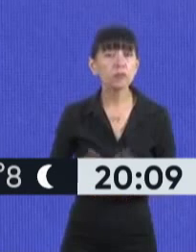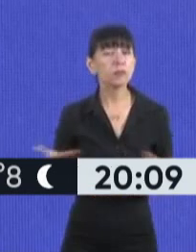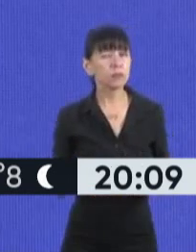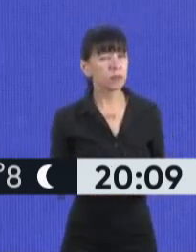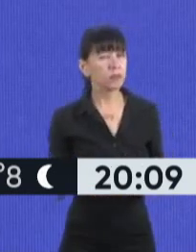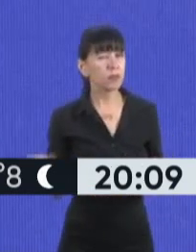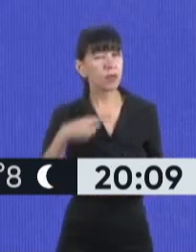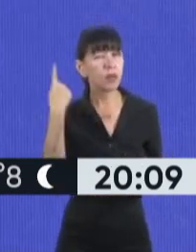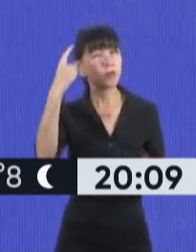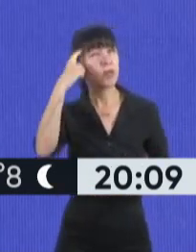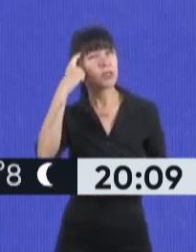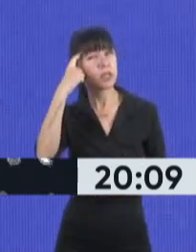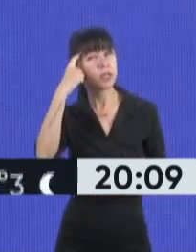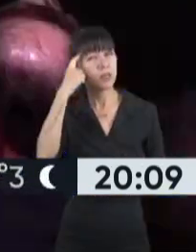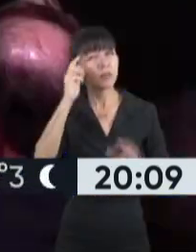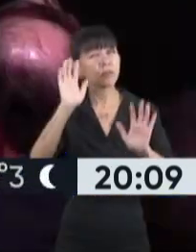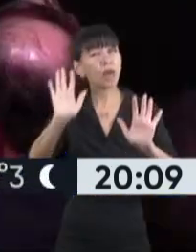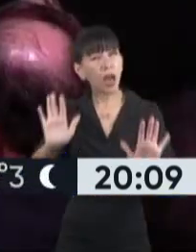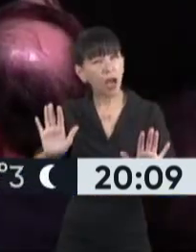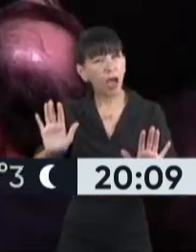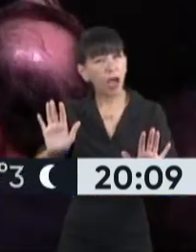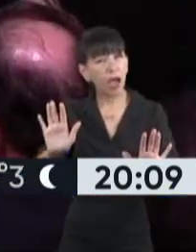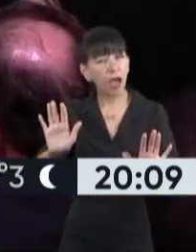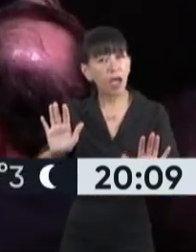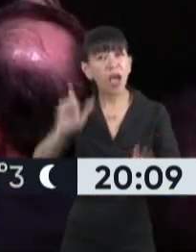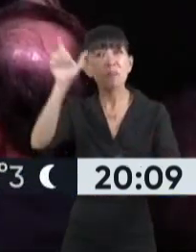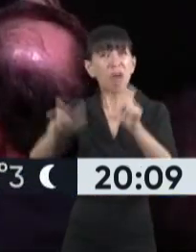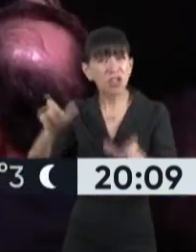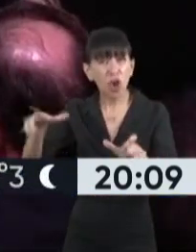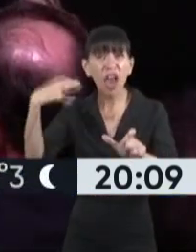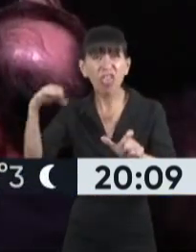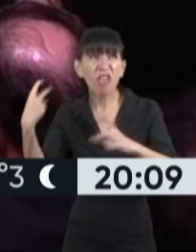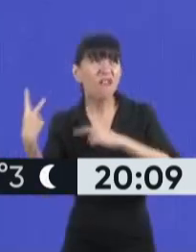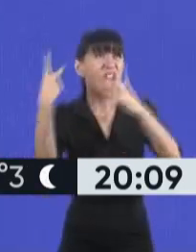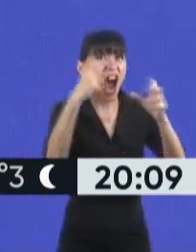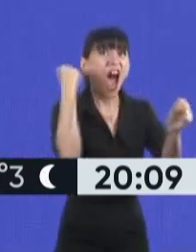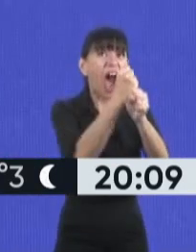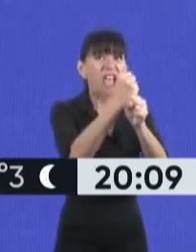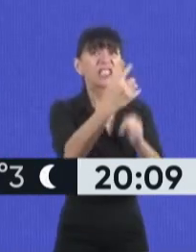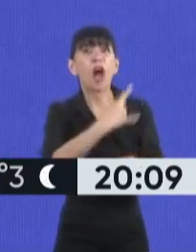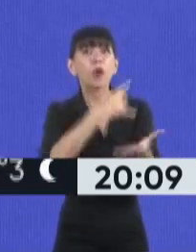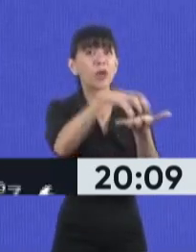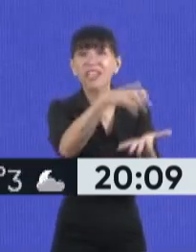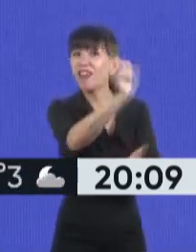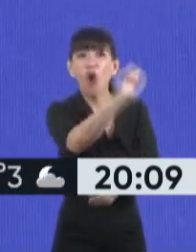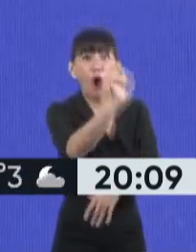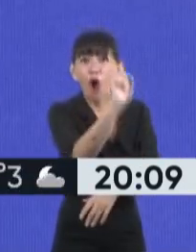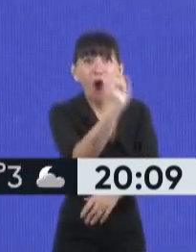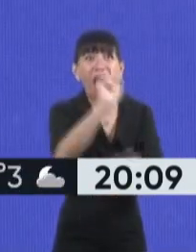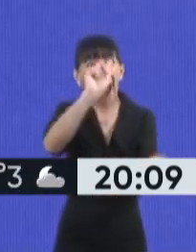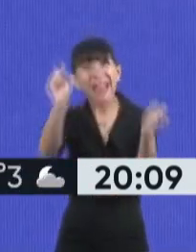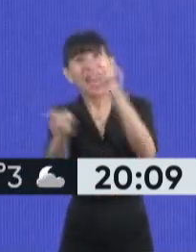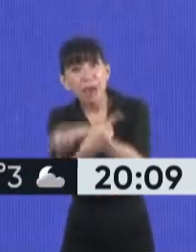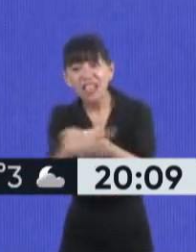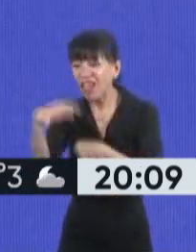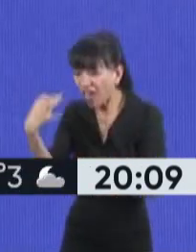Que la universidad tiene que ir a la gente, no esperar que la gente vaya a la universidad. Porque cuando uno acerca a la universidad a los